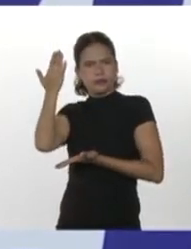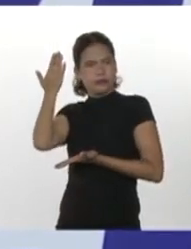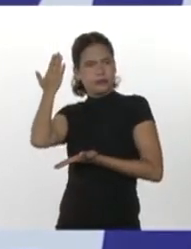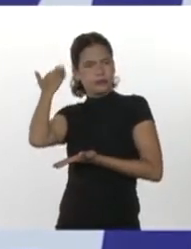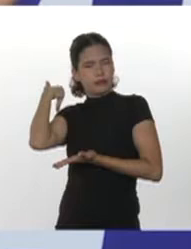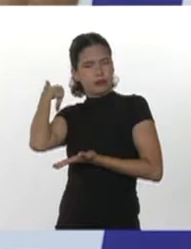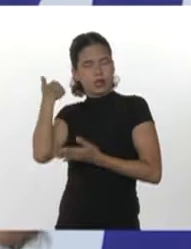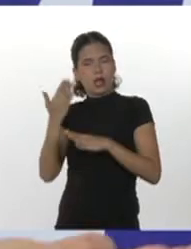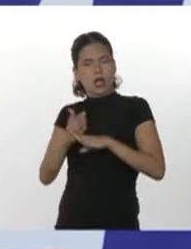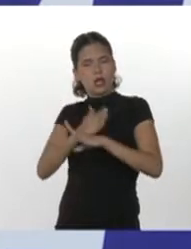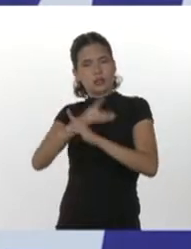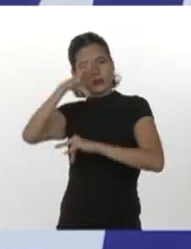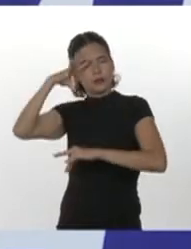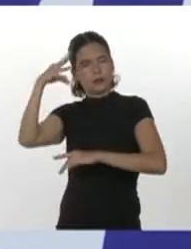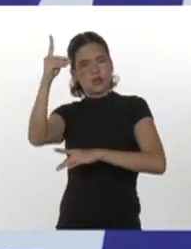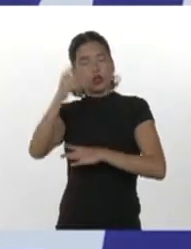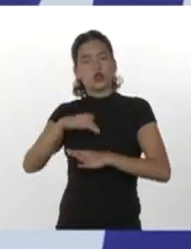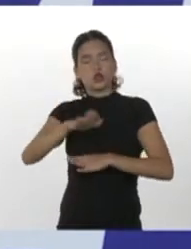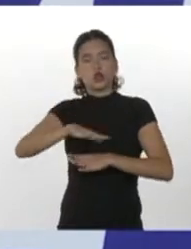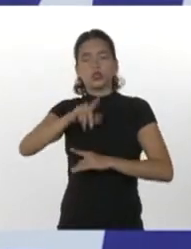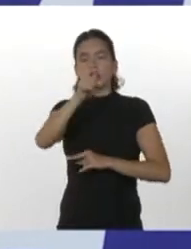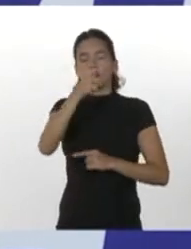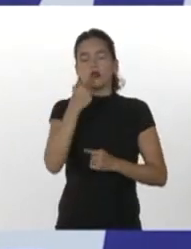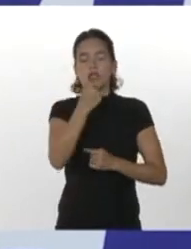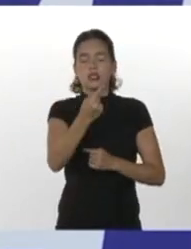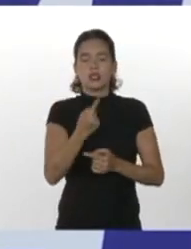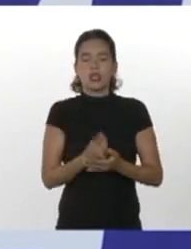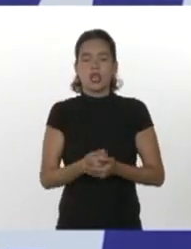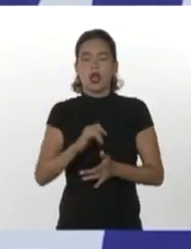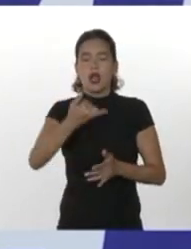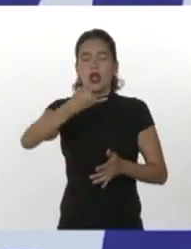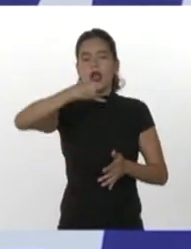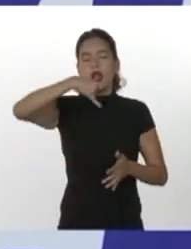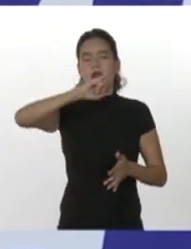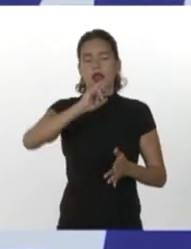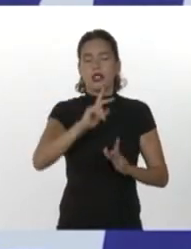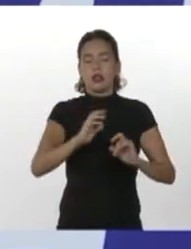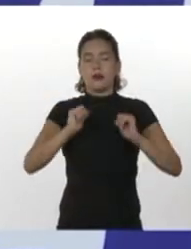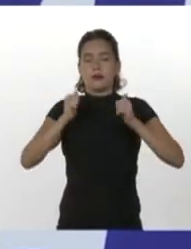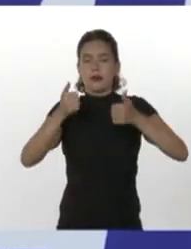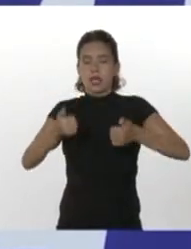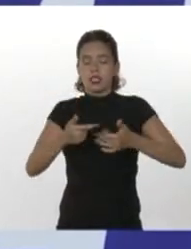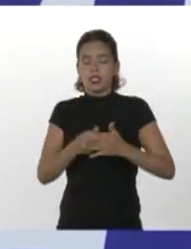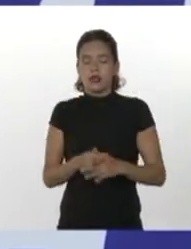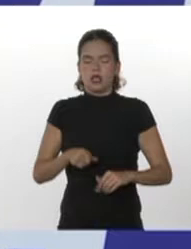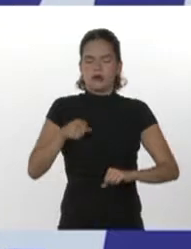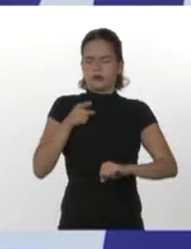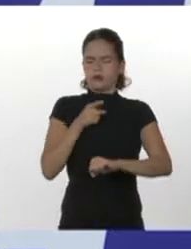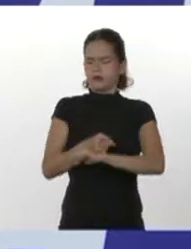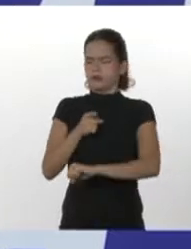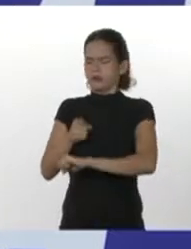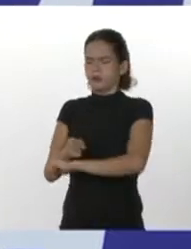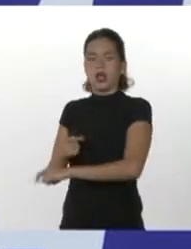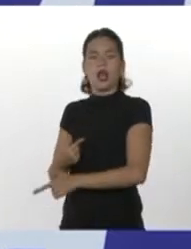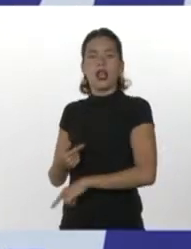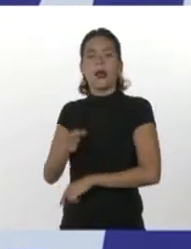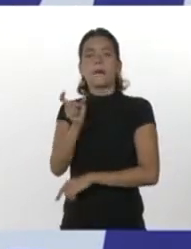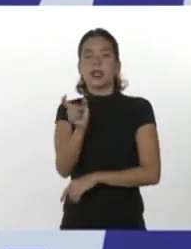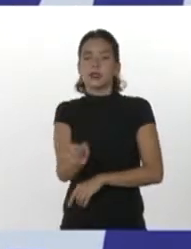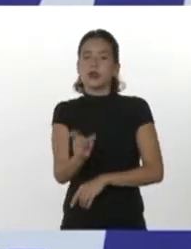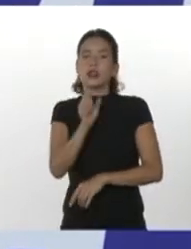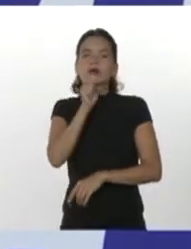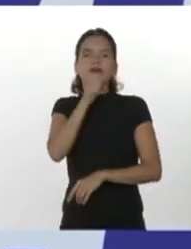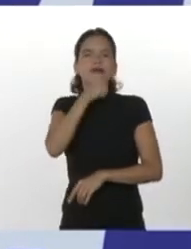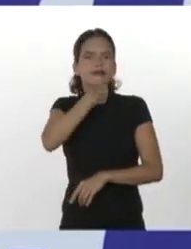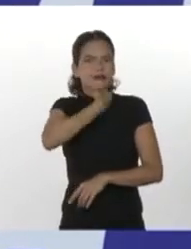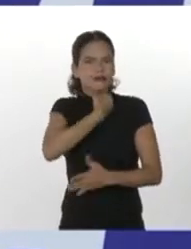antigua, donde, como tú bien decías, ¿verdad? Allí ejercía, ¿verdad?, la autoridad la persona que tenía más edad,